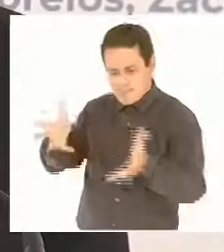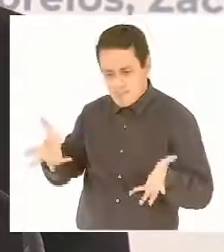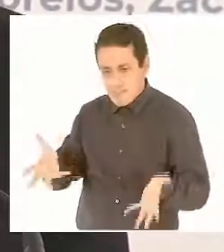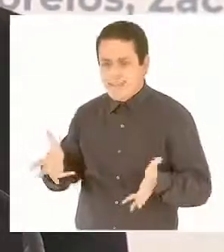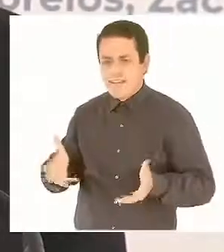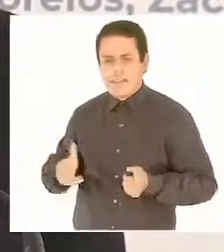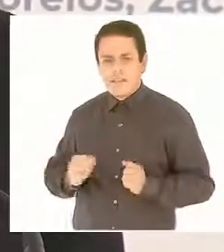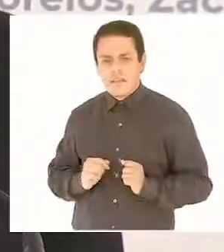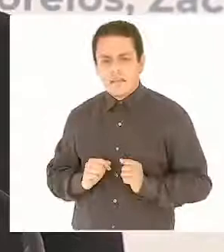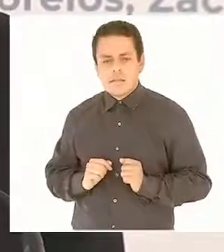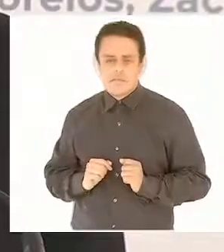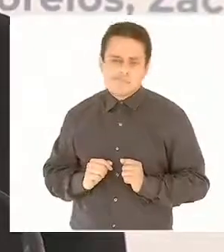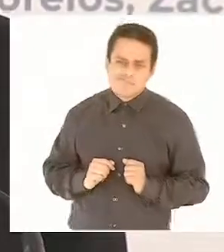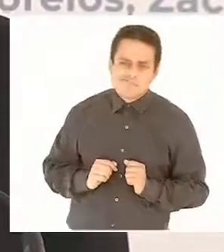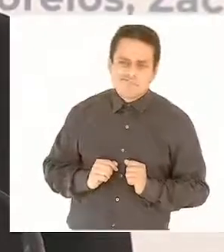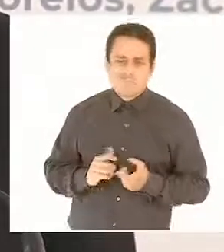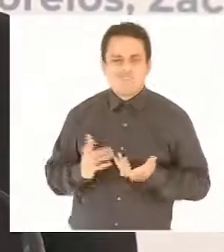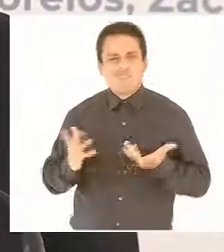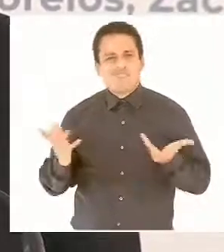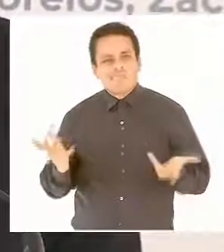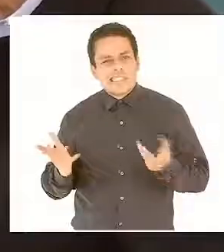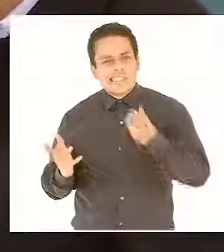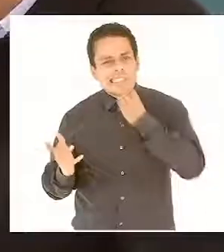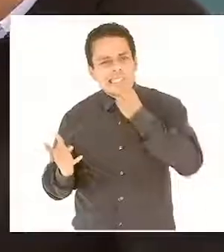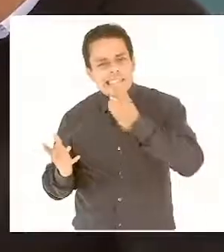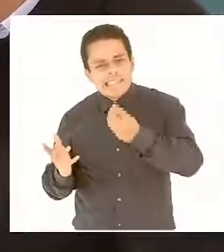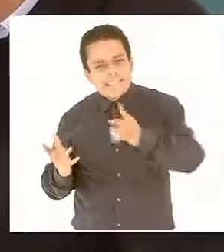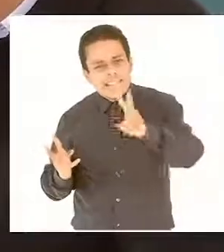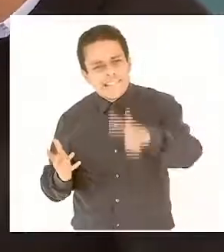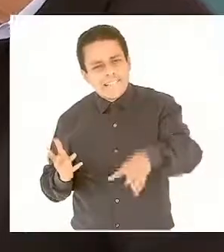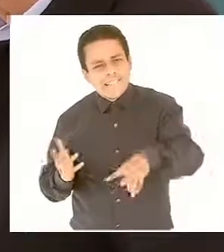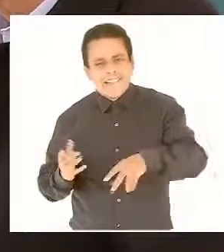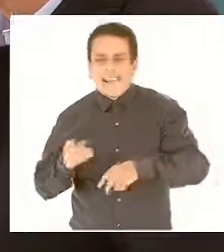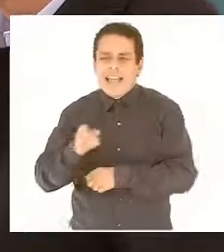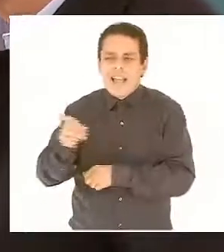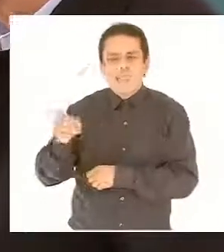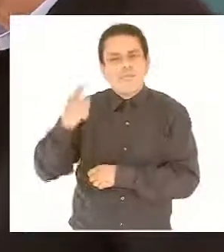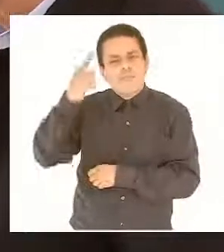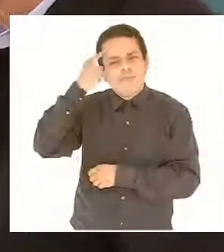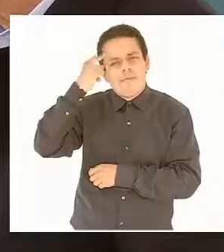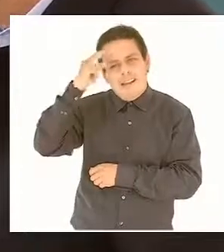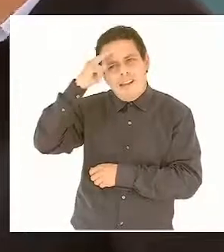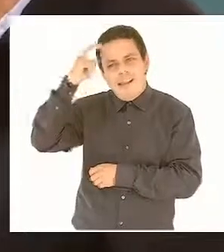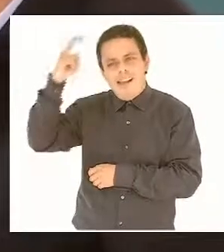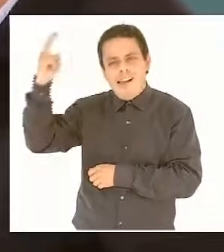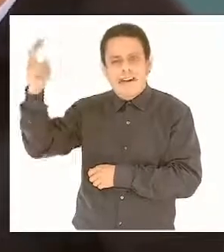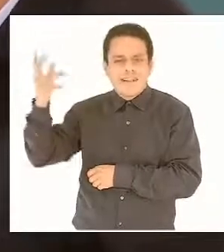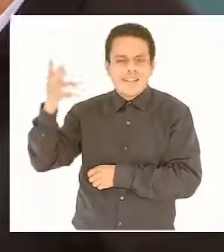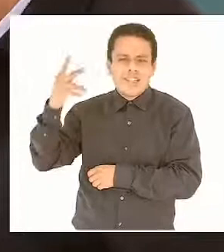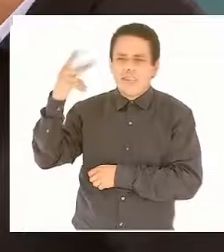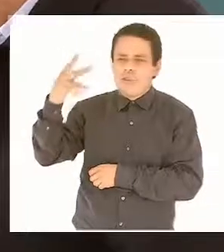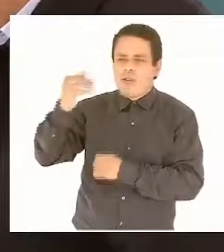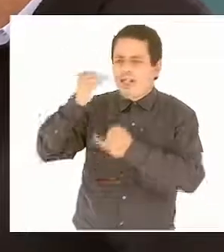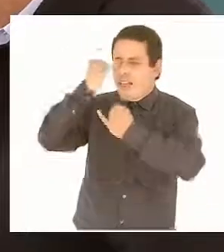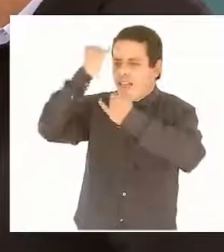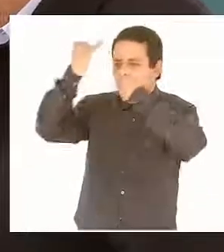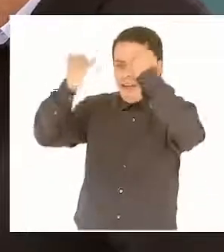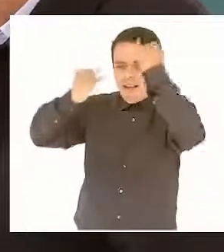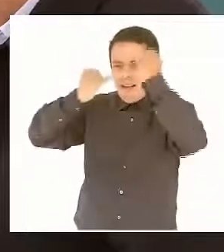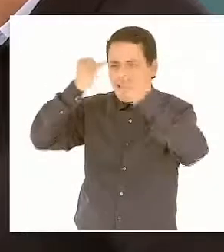Lo cierto que eso es una quimera, ni siquiera